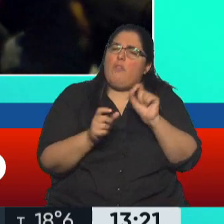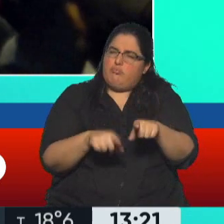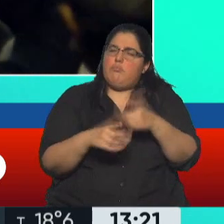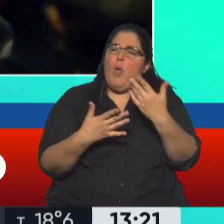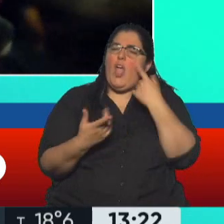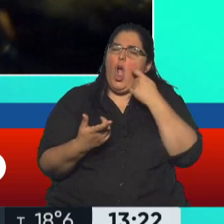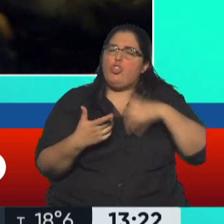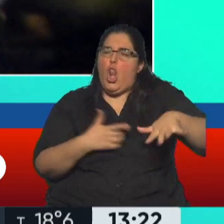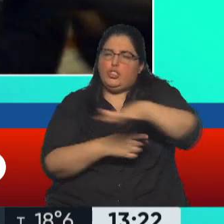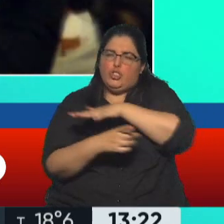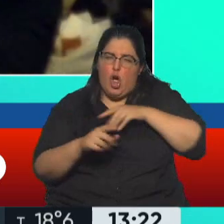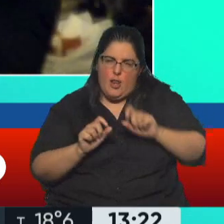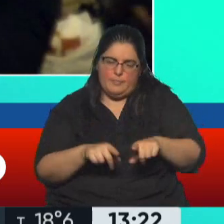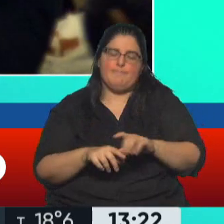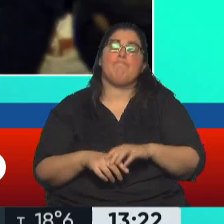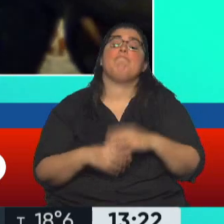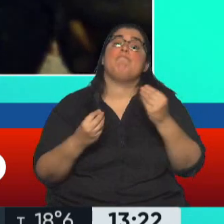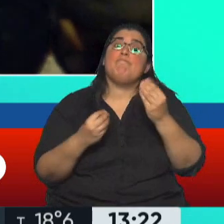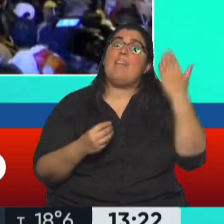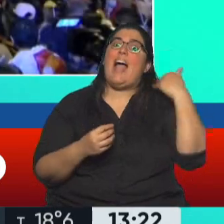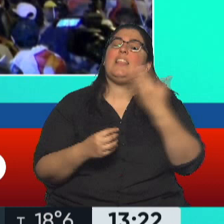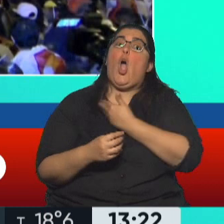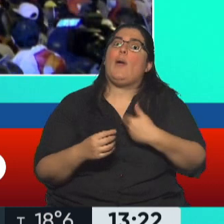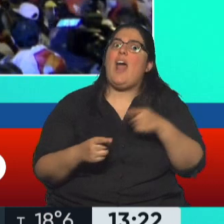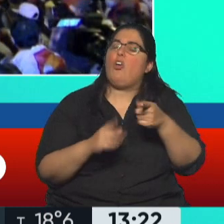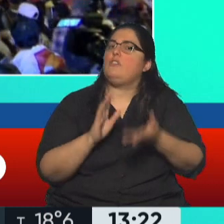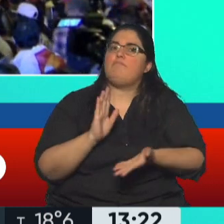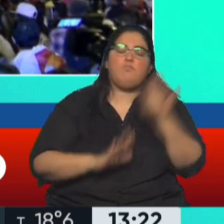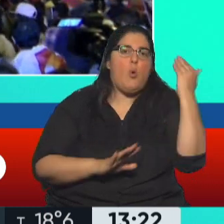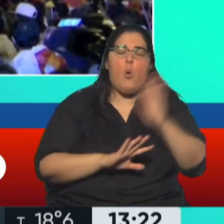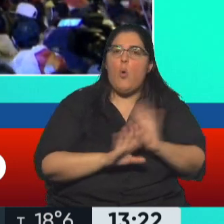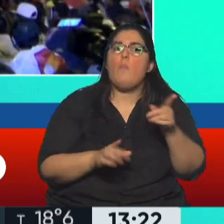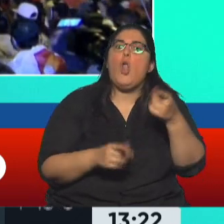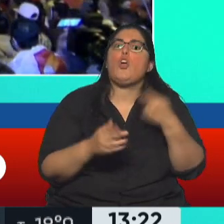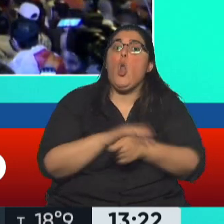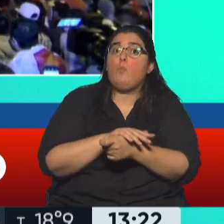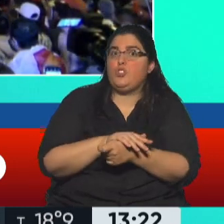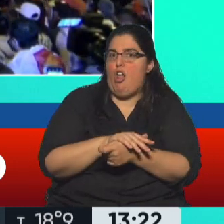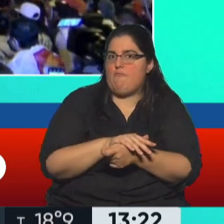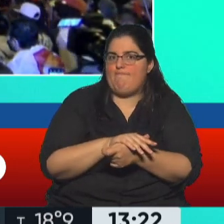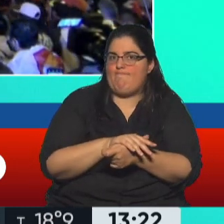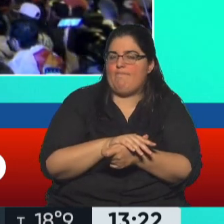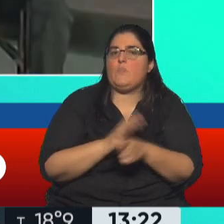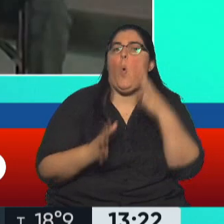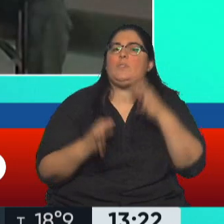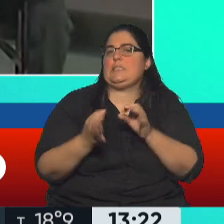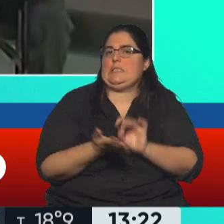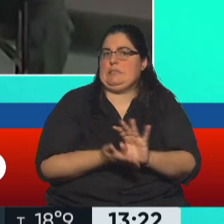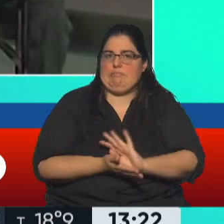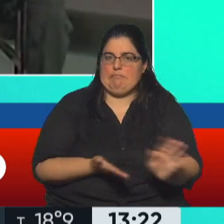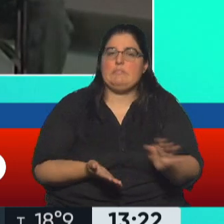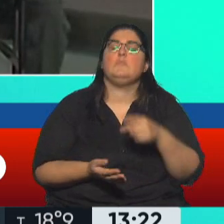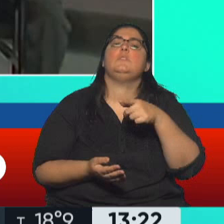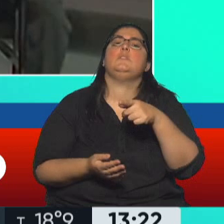como gobernador, él fue sacado del cargo por la justicia y fue condenado por corrupto. Y en esa circunstancia él no podía